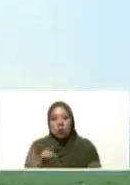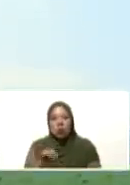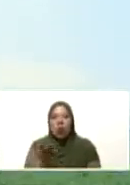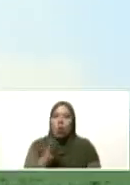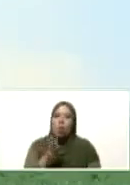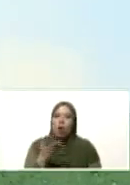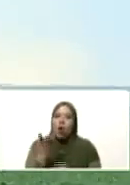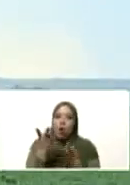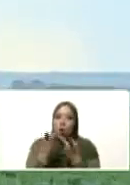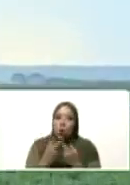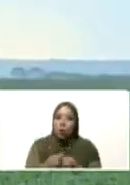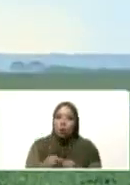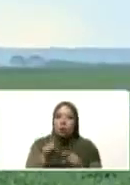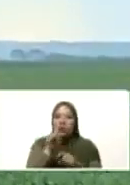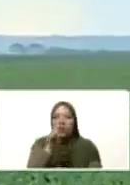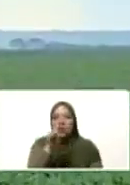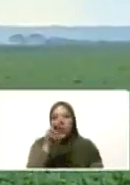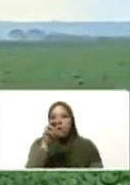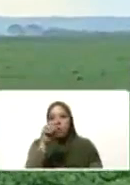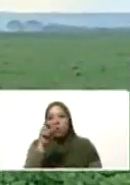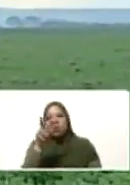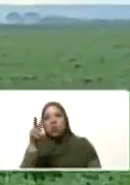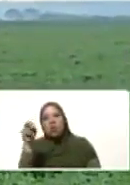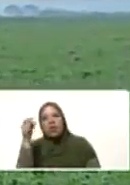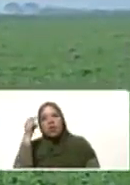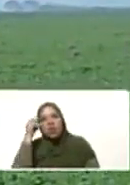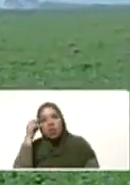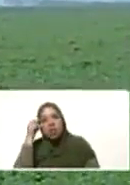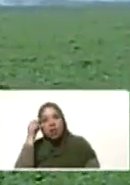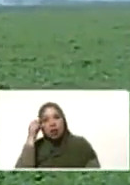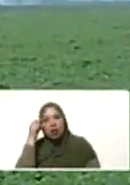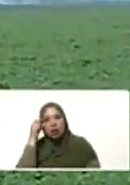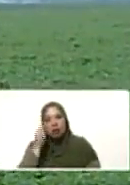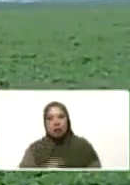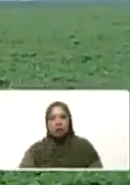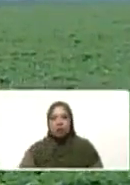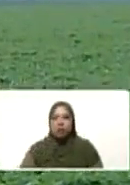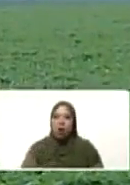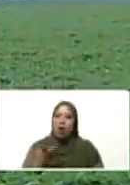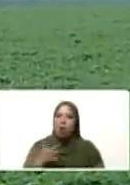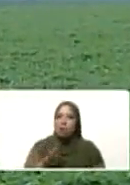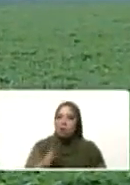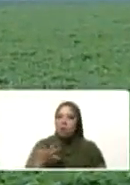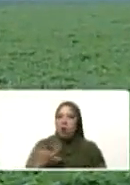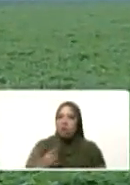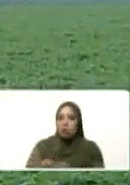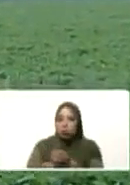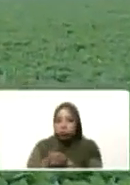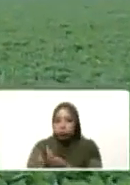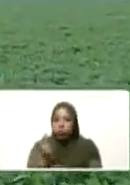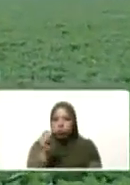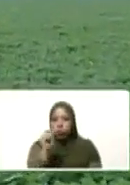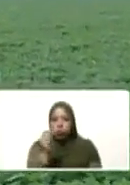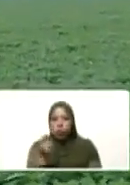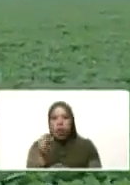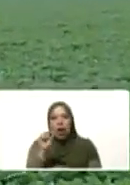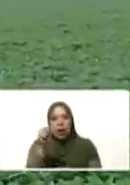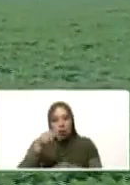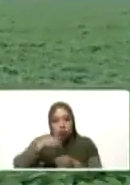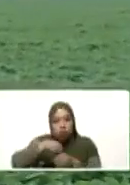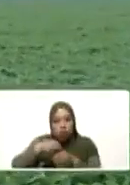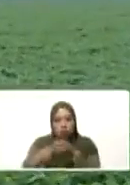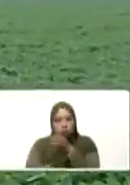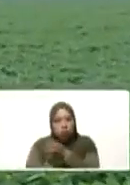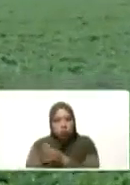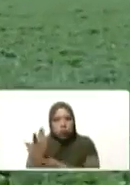menos 110, 120 días. Es decir, ese es el promedio. Esta que estamos viendo acá es de